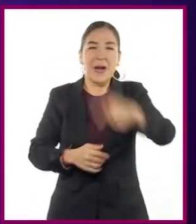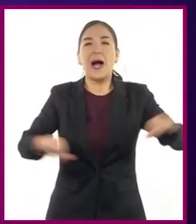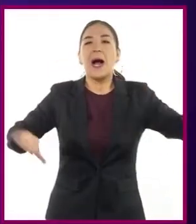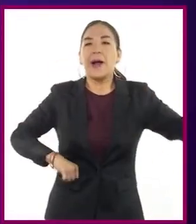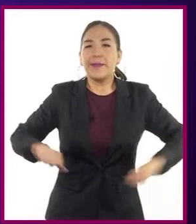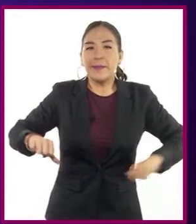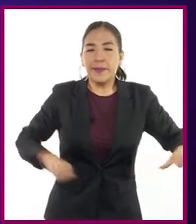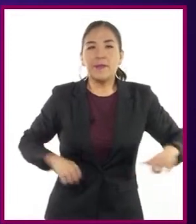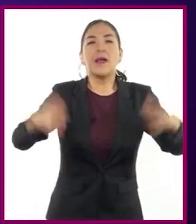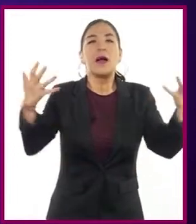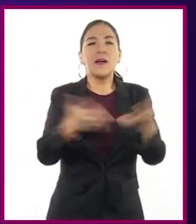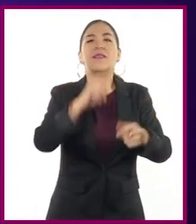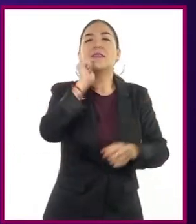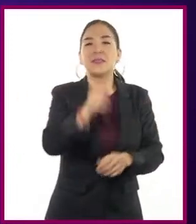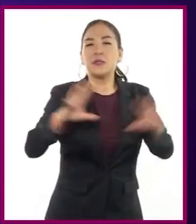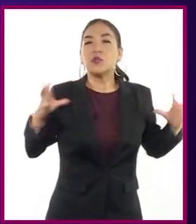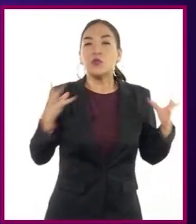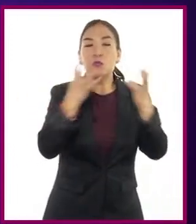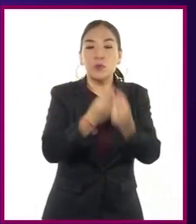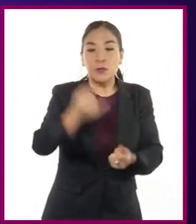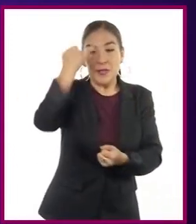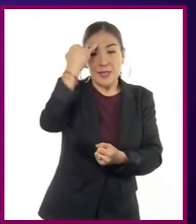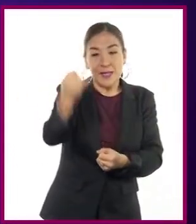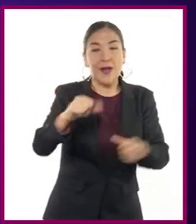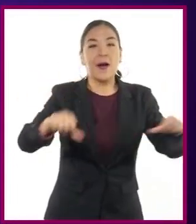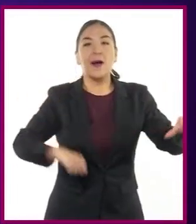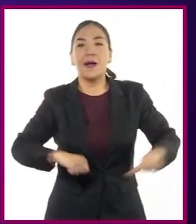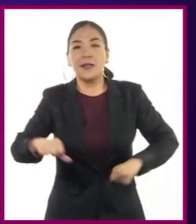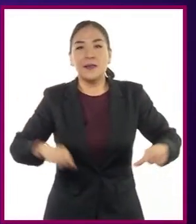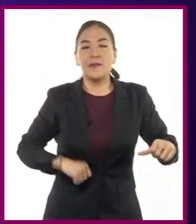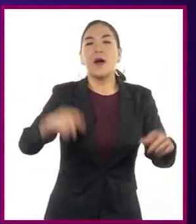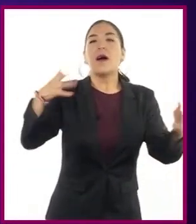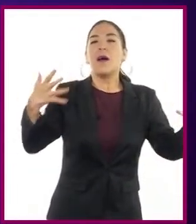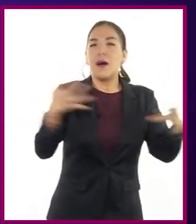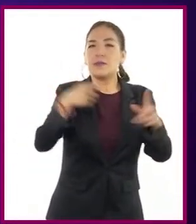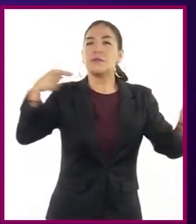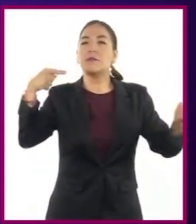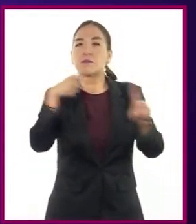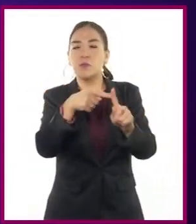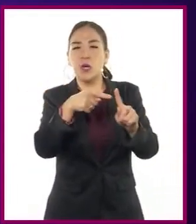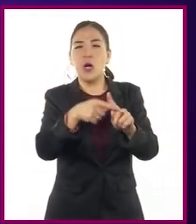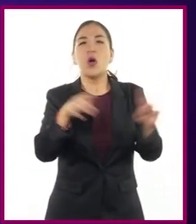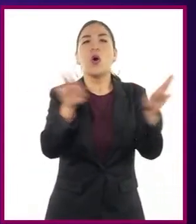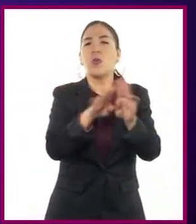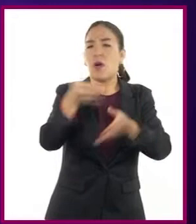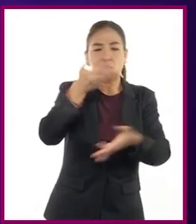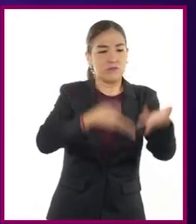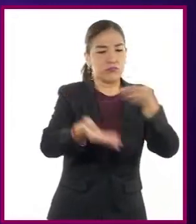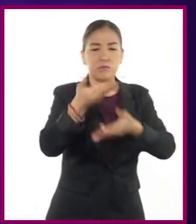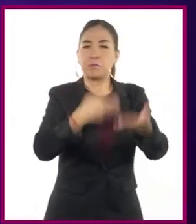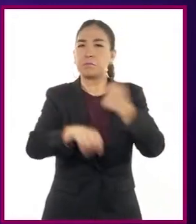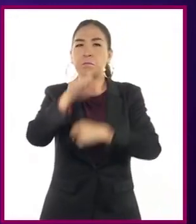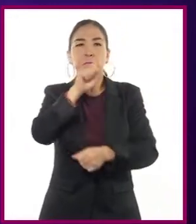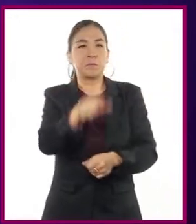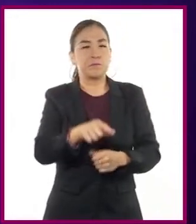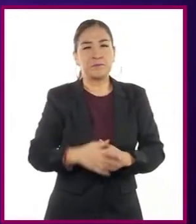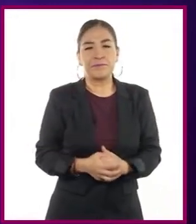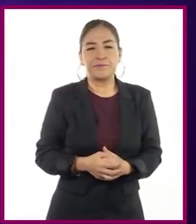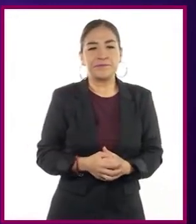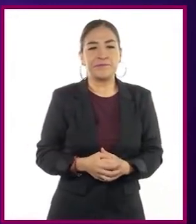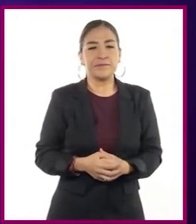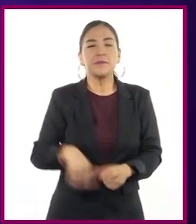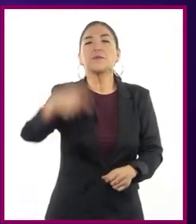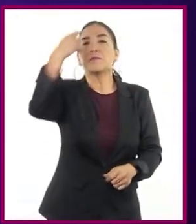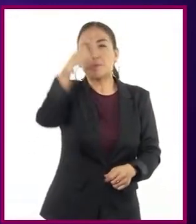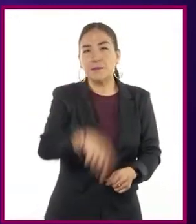que consiste en un conjunto de actividades a realizar de manera articulada entre sí, con el fin